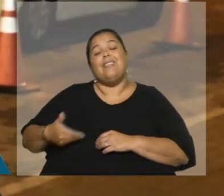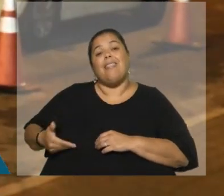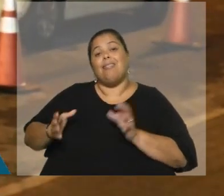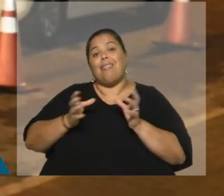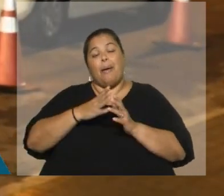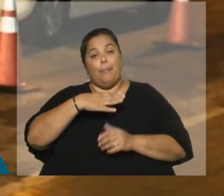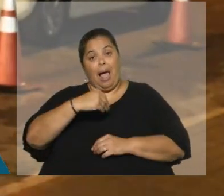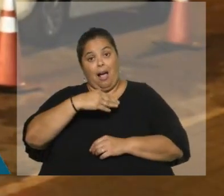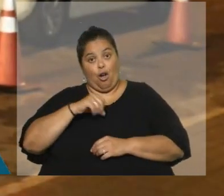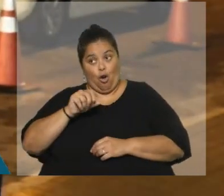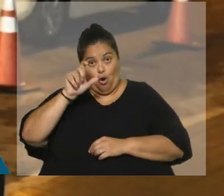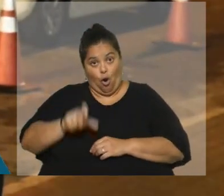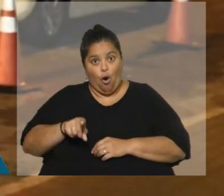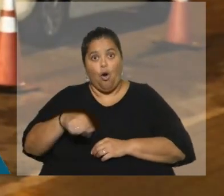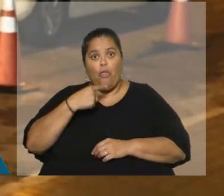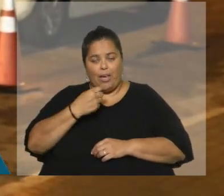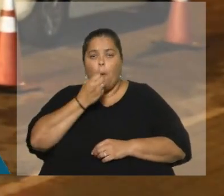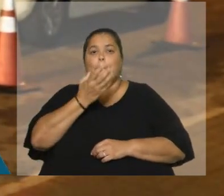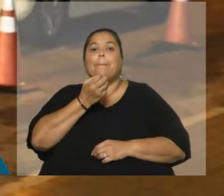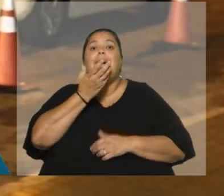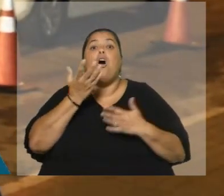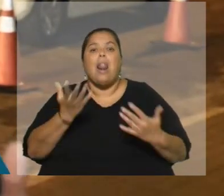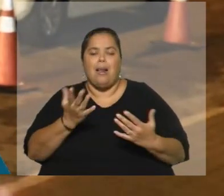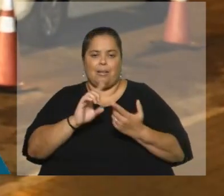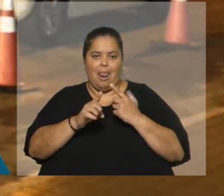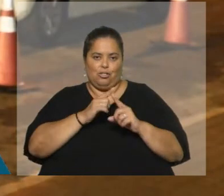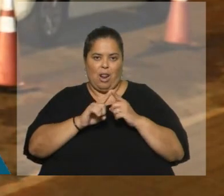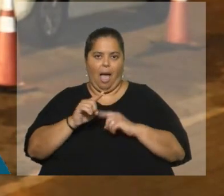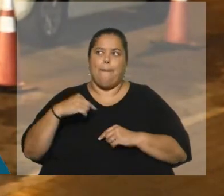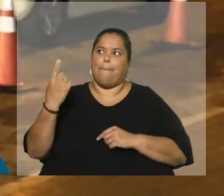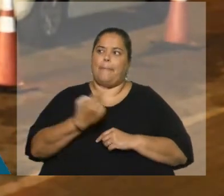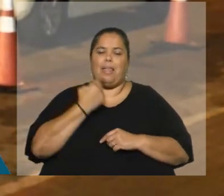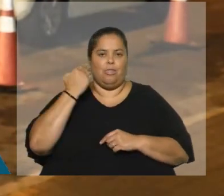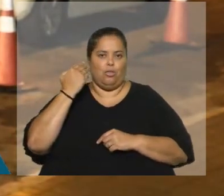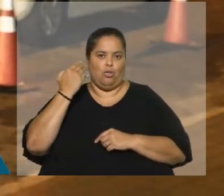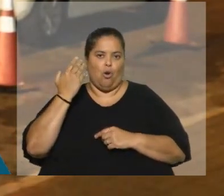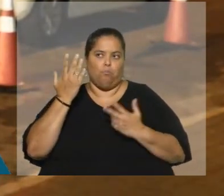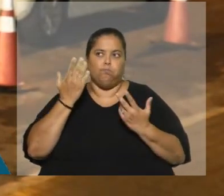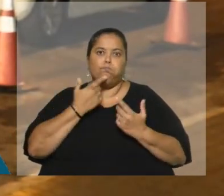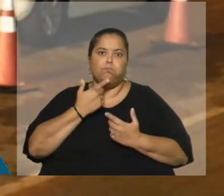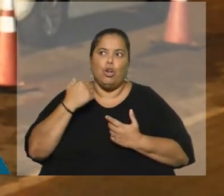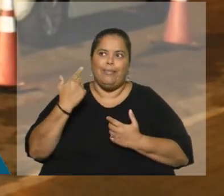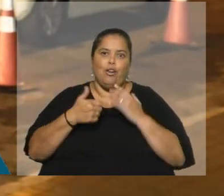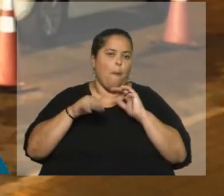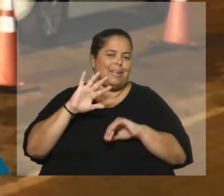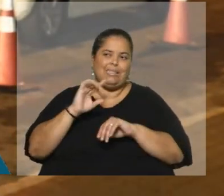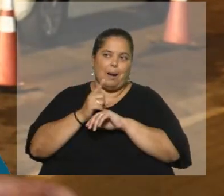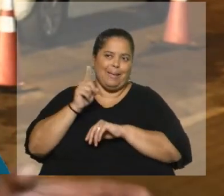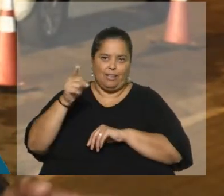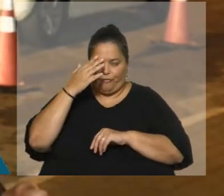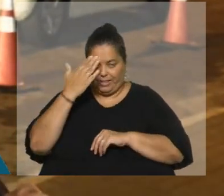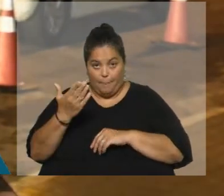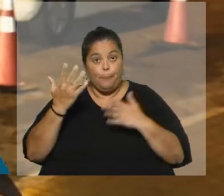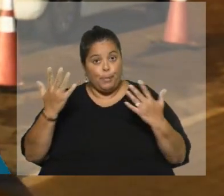que hablaba justamente de mejorar ese relacionamiento principalmente con la oposición.